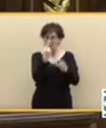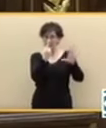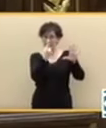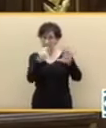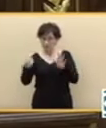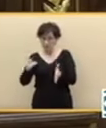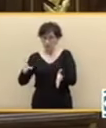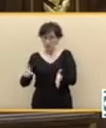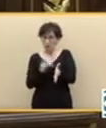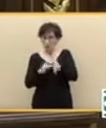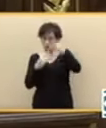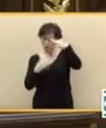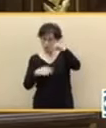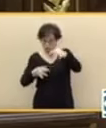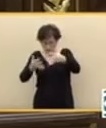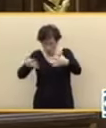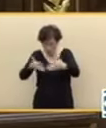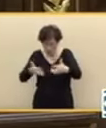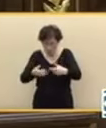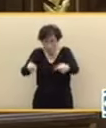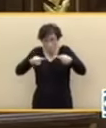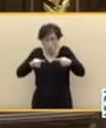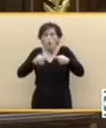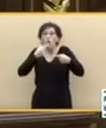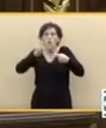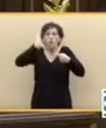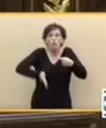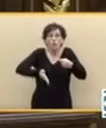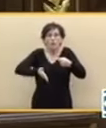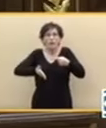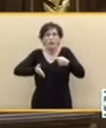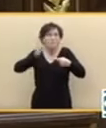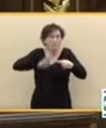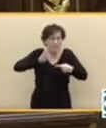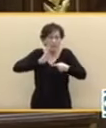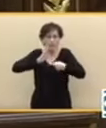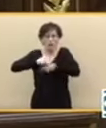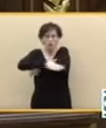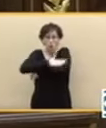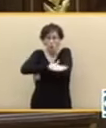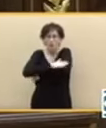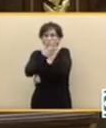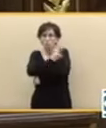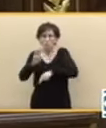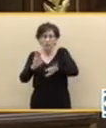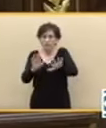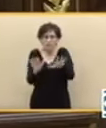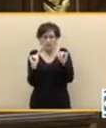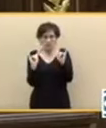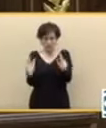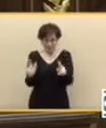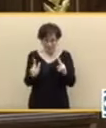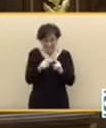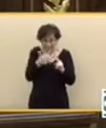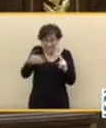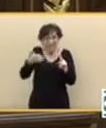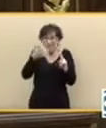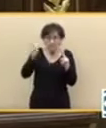una condena penal al Gobierno de España o al Partido Popular. Ni una línea. Y este hecho, fundamental y decisivo,